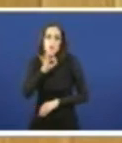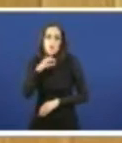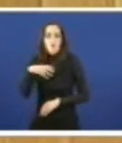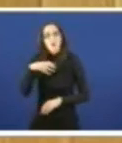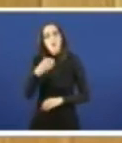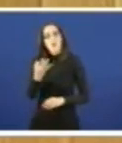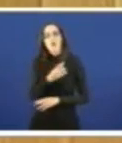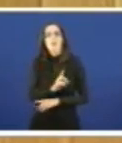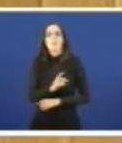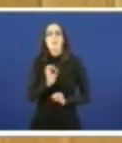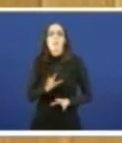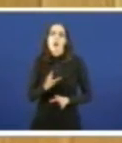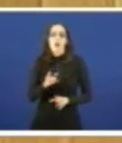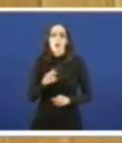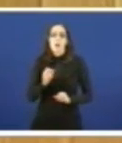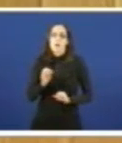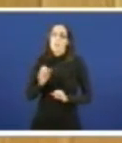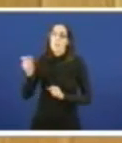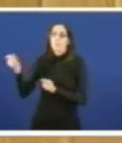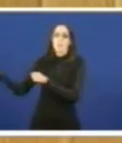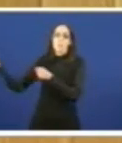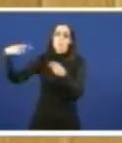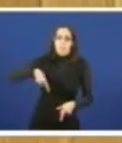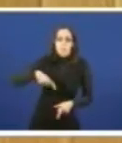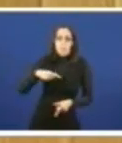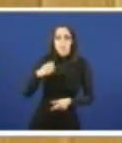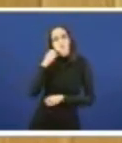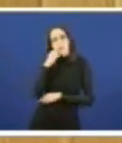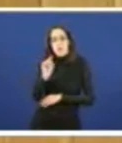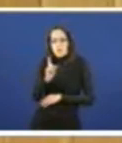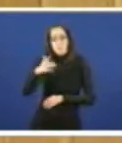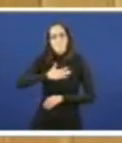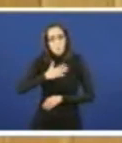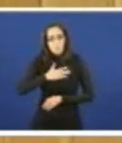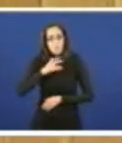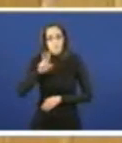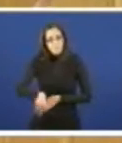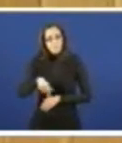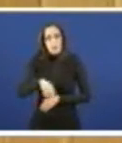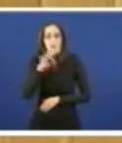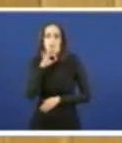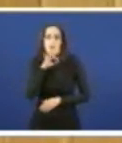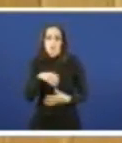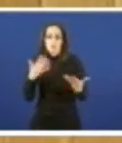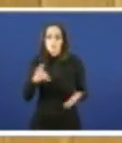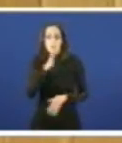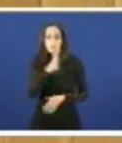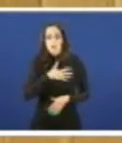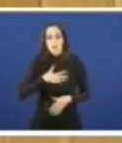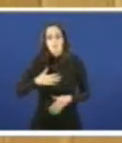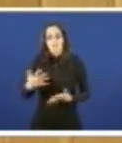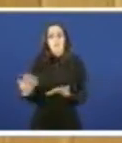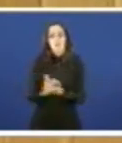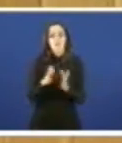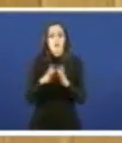na súa patria. De aí que propoñamos este texto e agardamos que esta Cámara o aprobe por unanimidade.